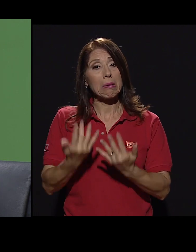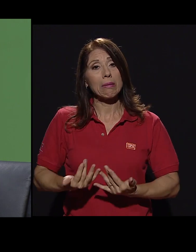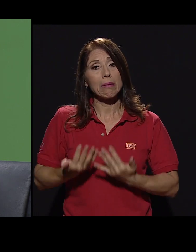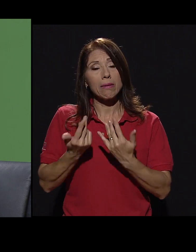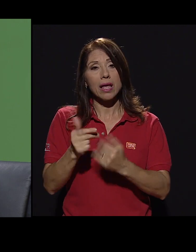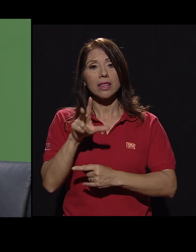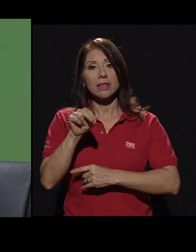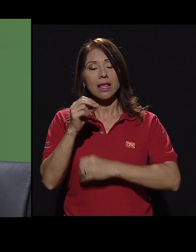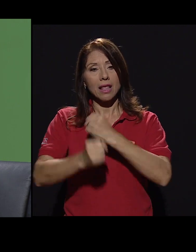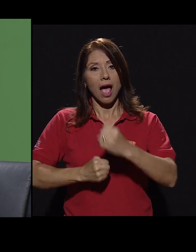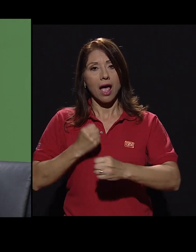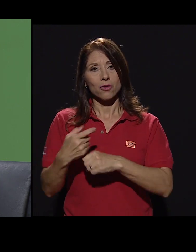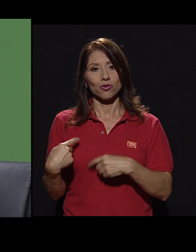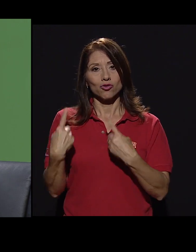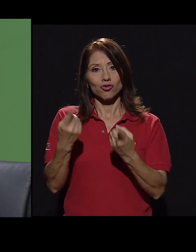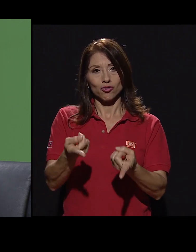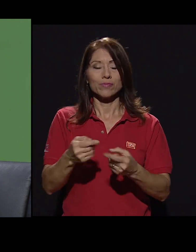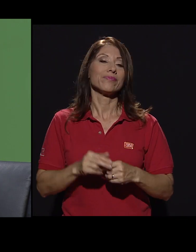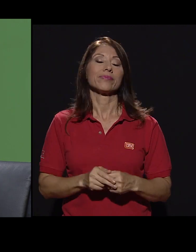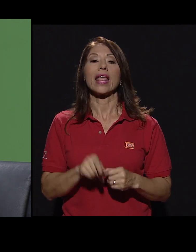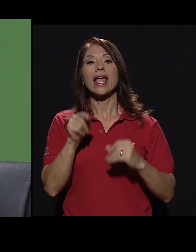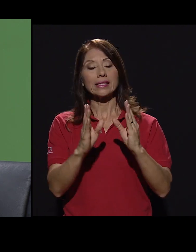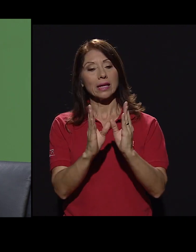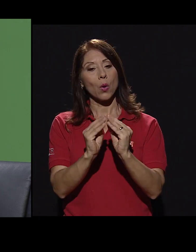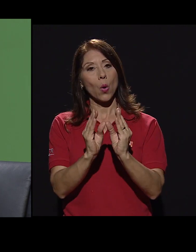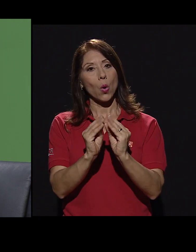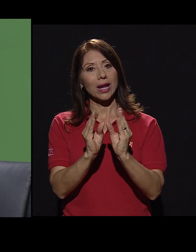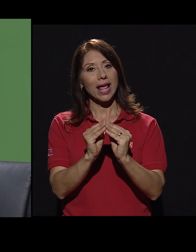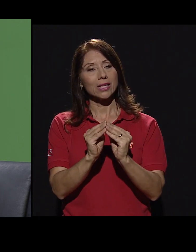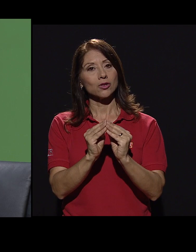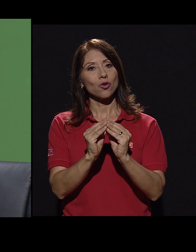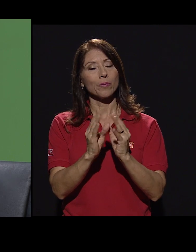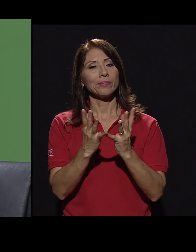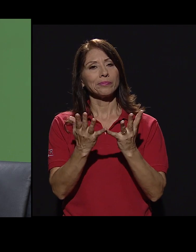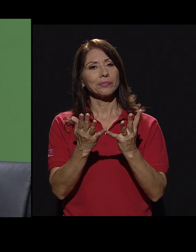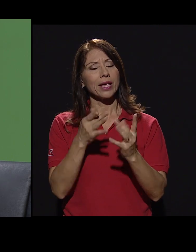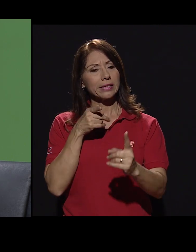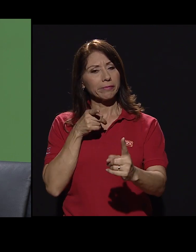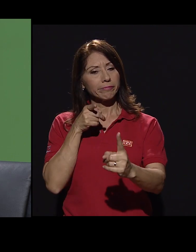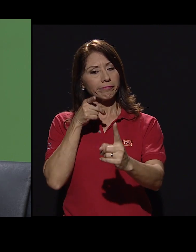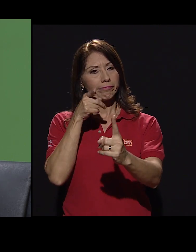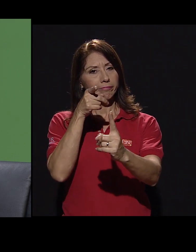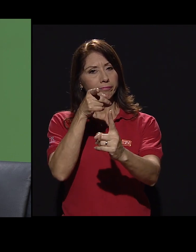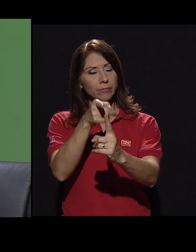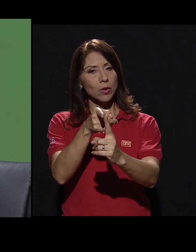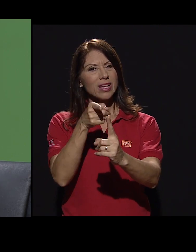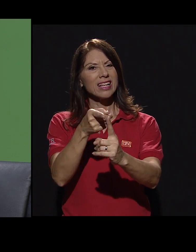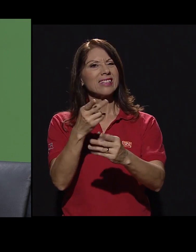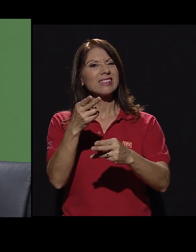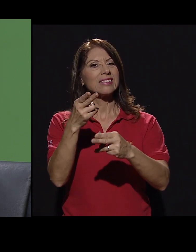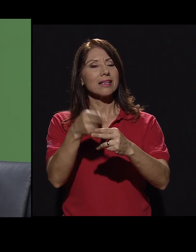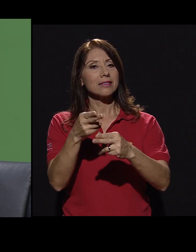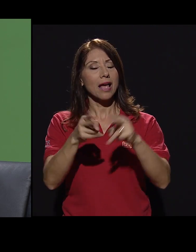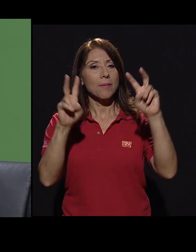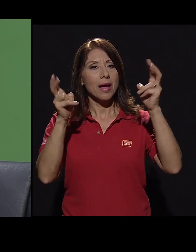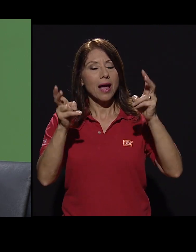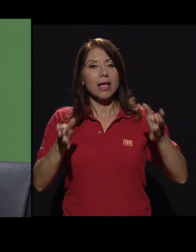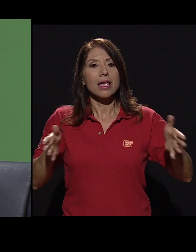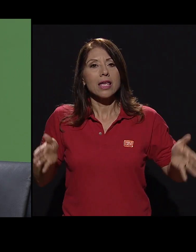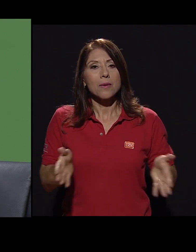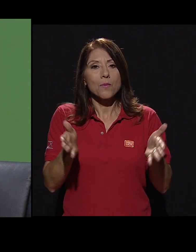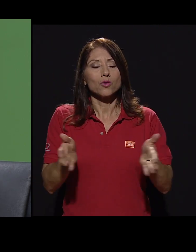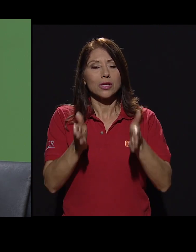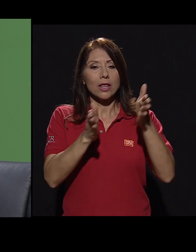30 años Este congreso va alineado con un sentido muy claro Y se llama